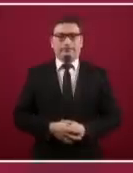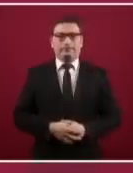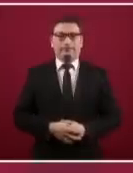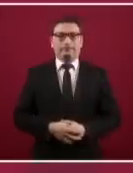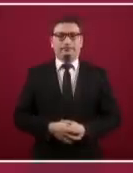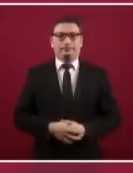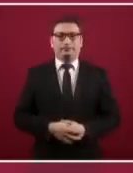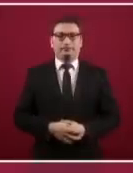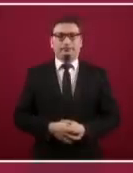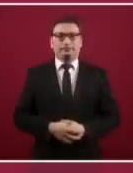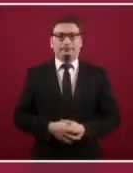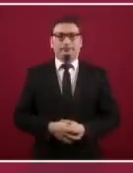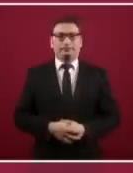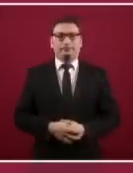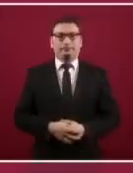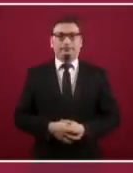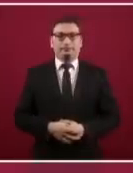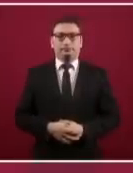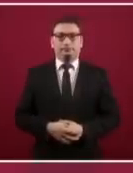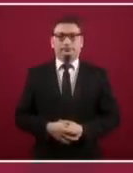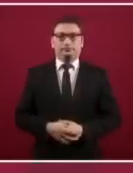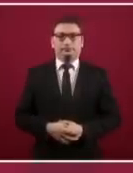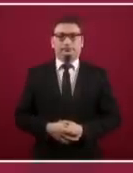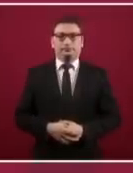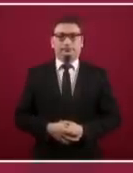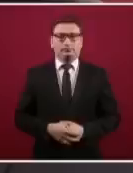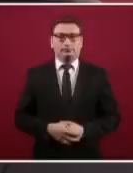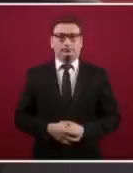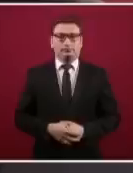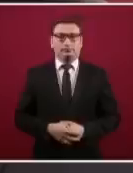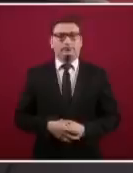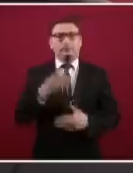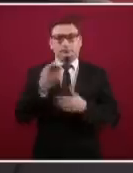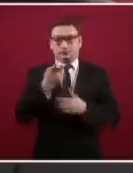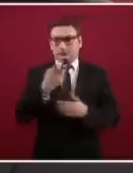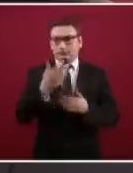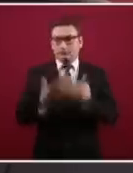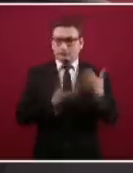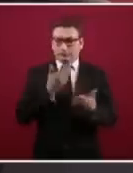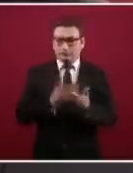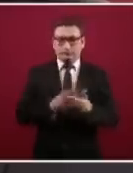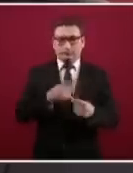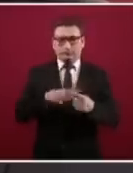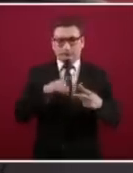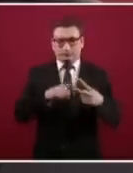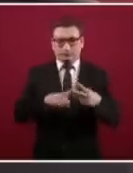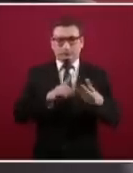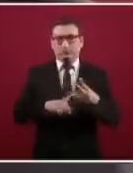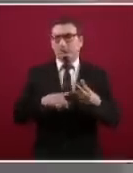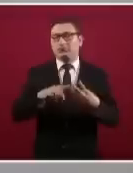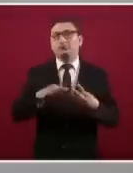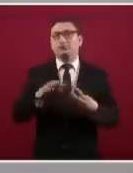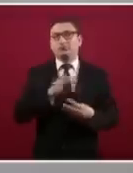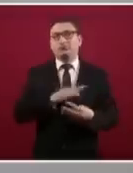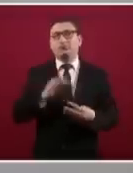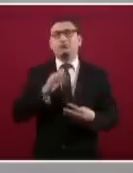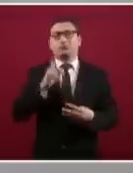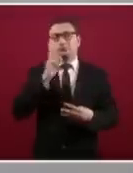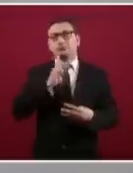el que la propuesta que la terna sean mujeres,